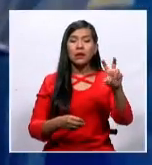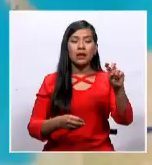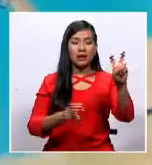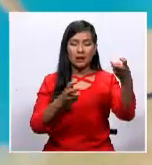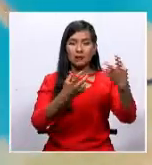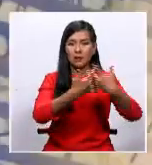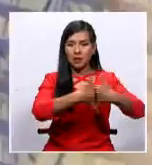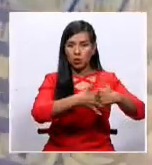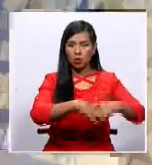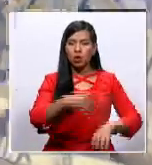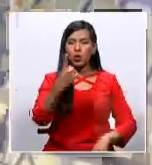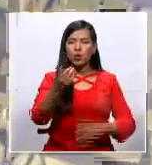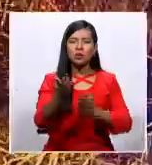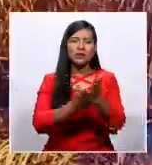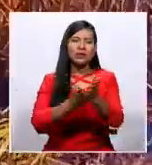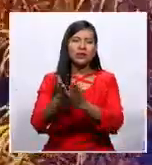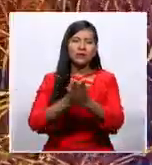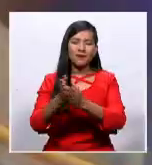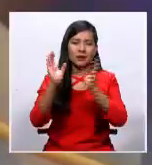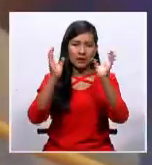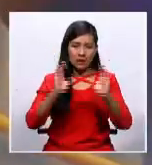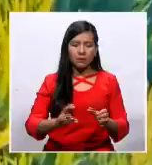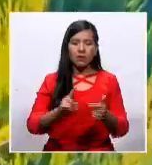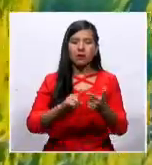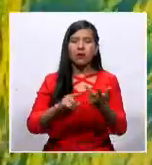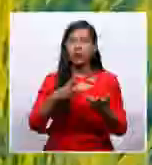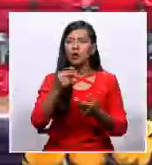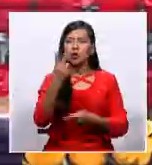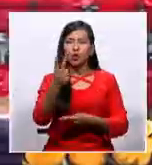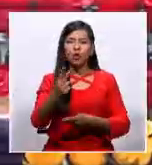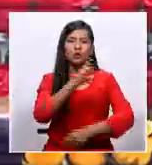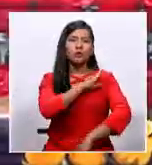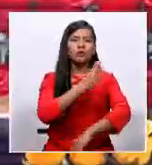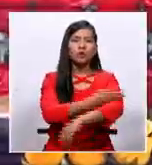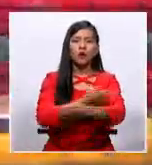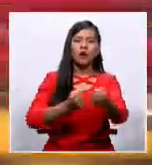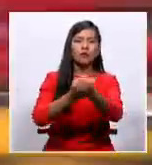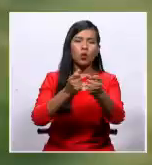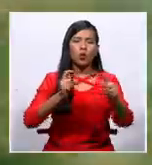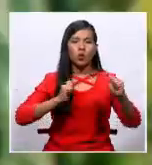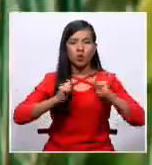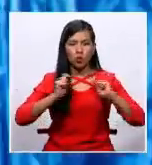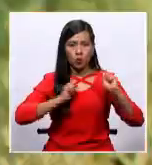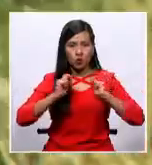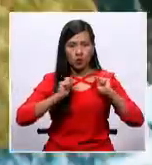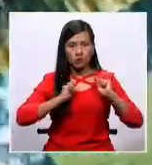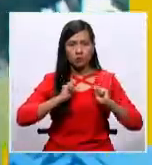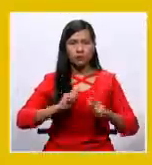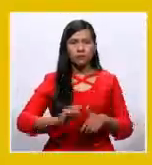industriales, 1 de servicios de metrología y 2 de fortalecimiento al turismo.